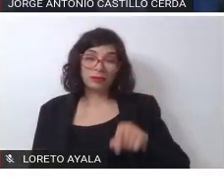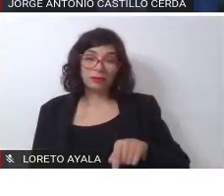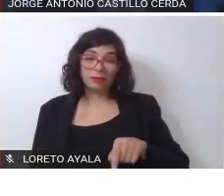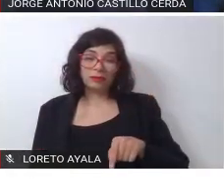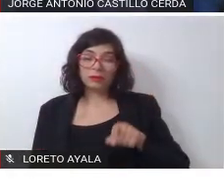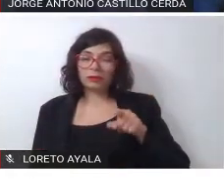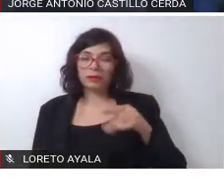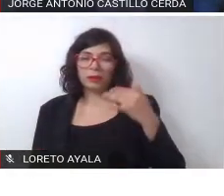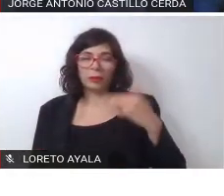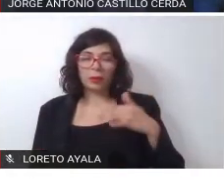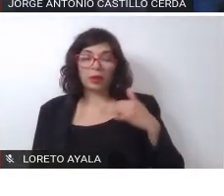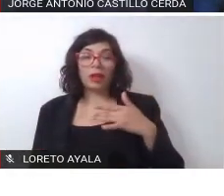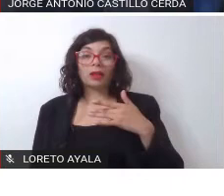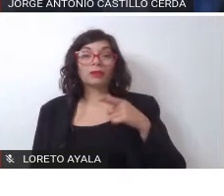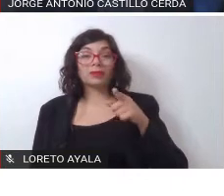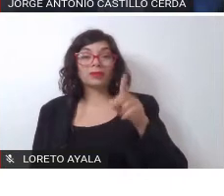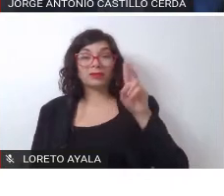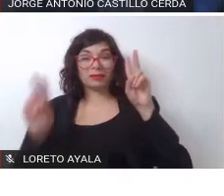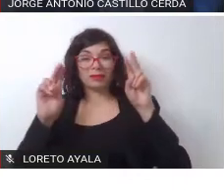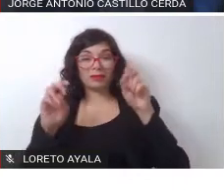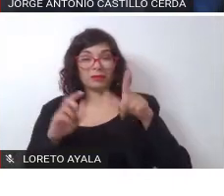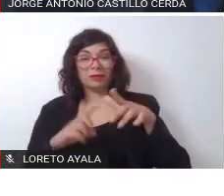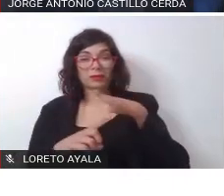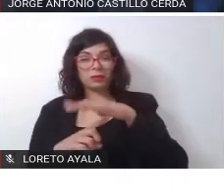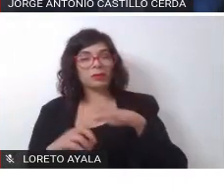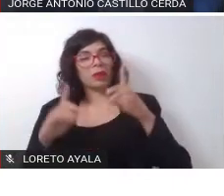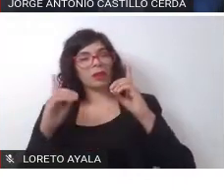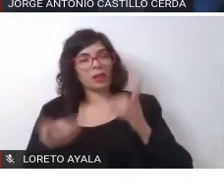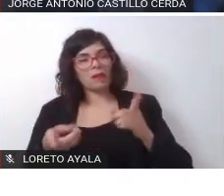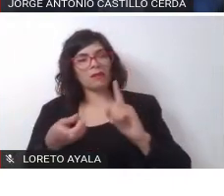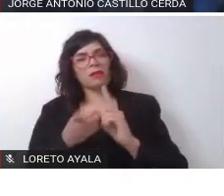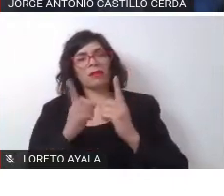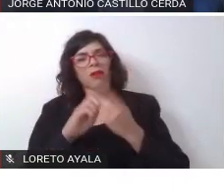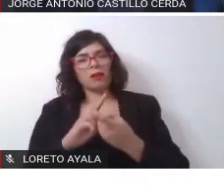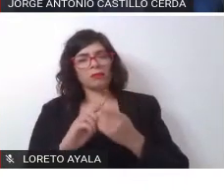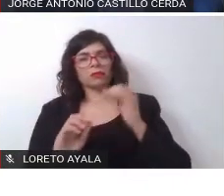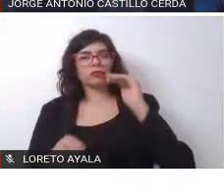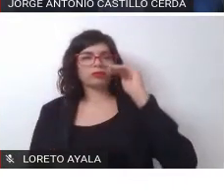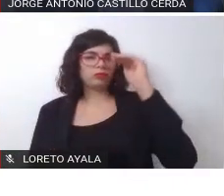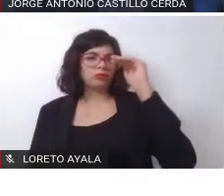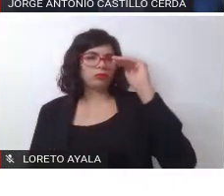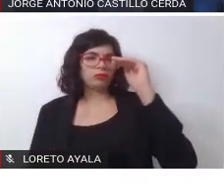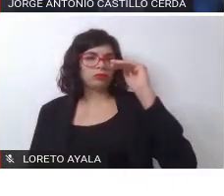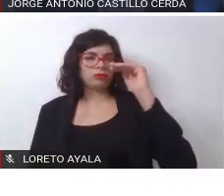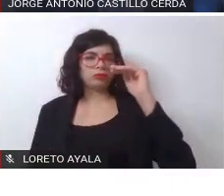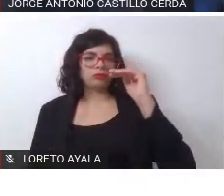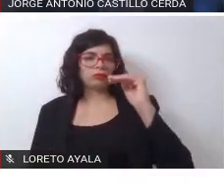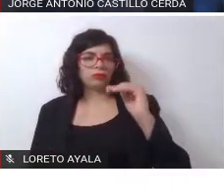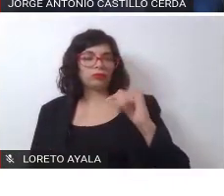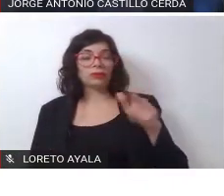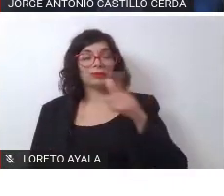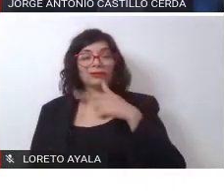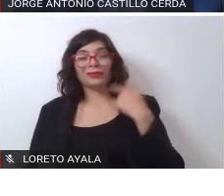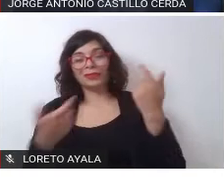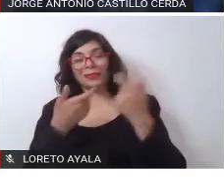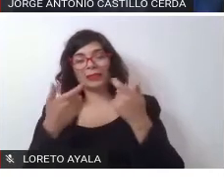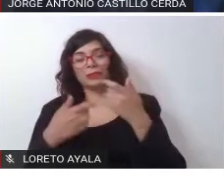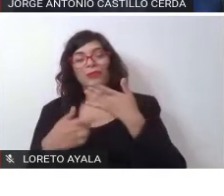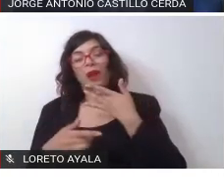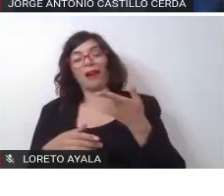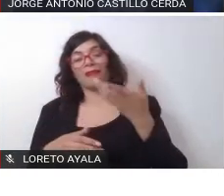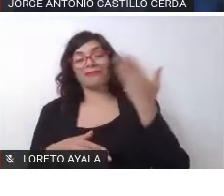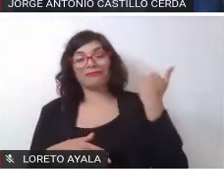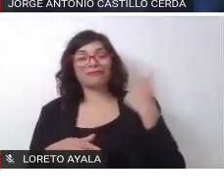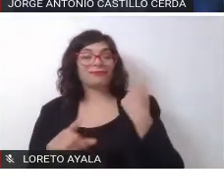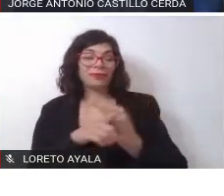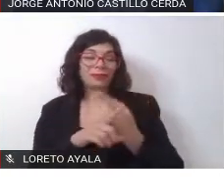una clave de que ese tipo de situaciones deberíamos cambiarlas en este país. Nos reía porque le comentaba a algunos amigos